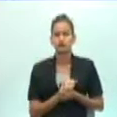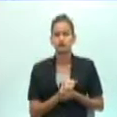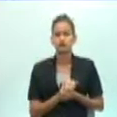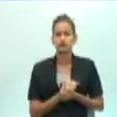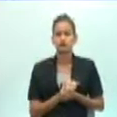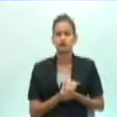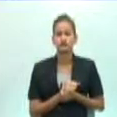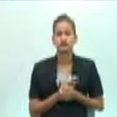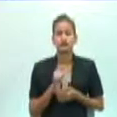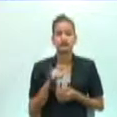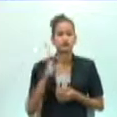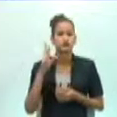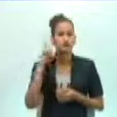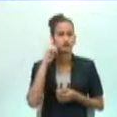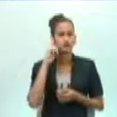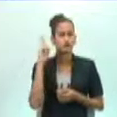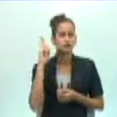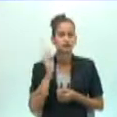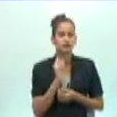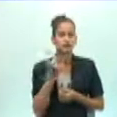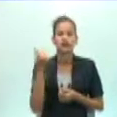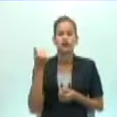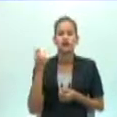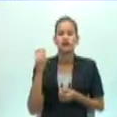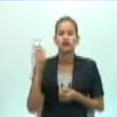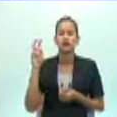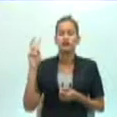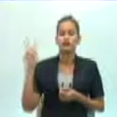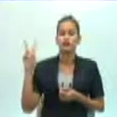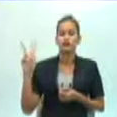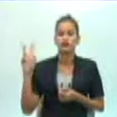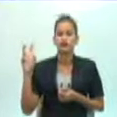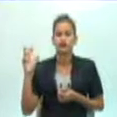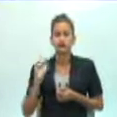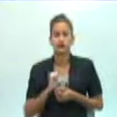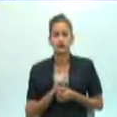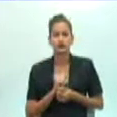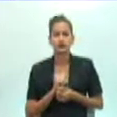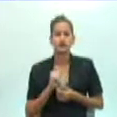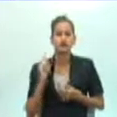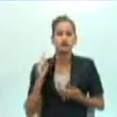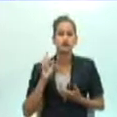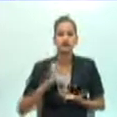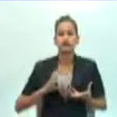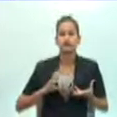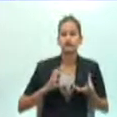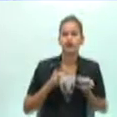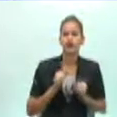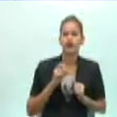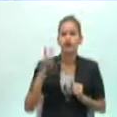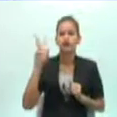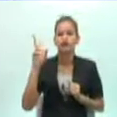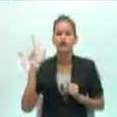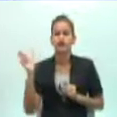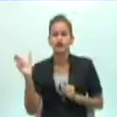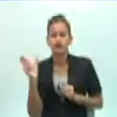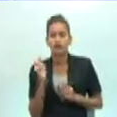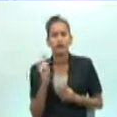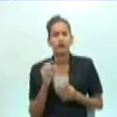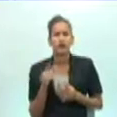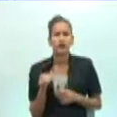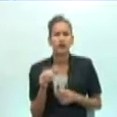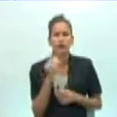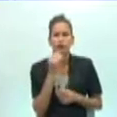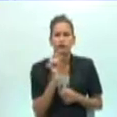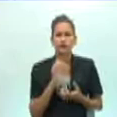a recordar que los adverbios son palabras que modifican al verbo, pero también pueden modificar